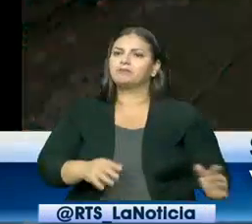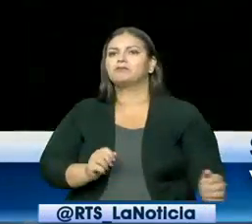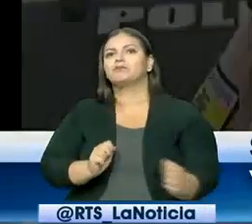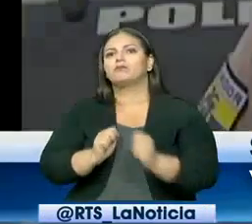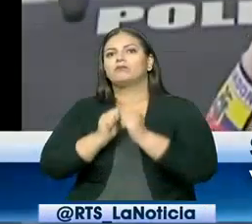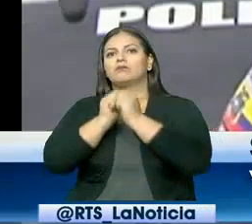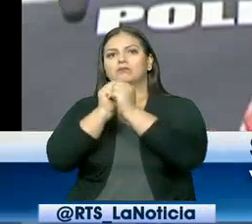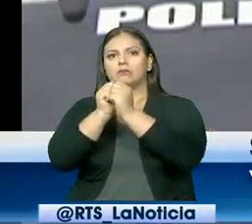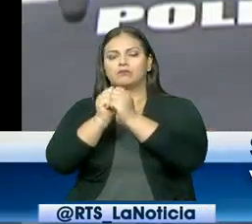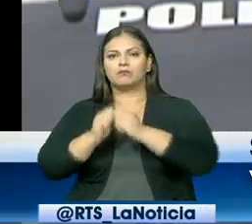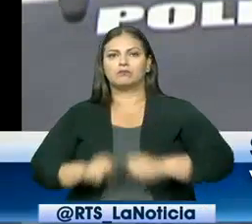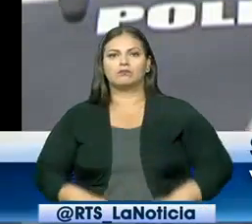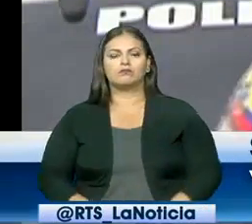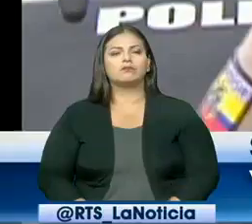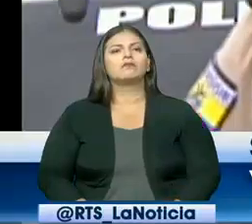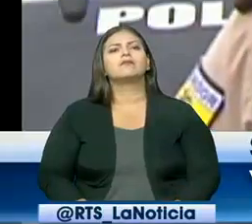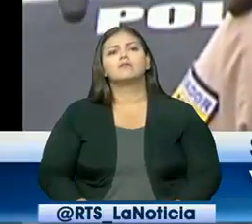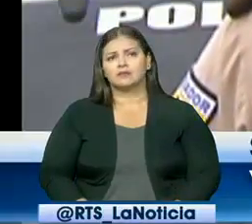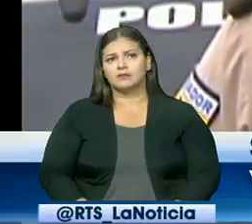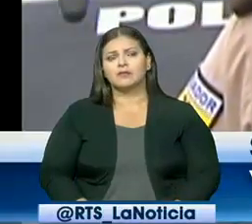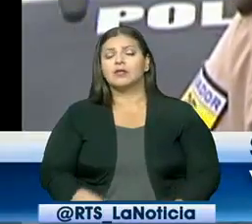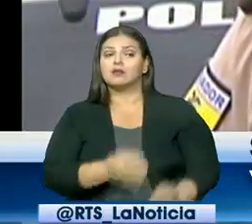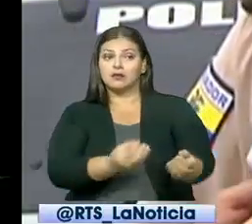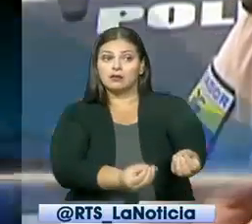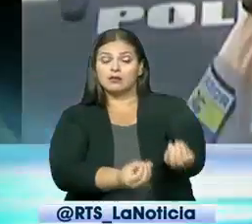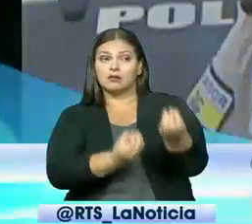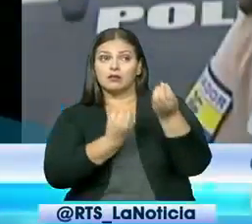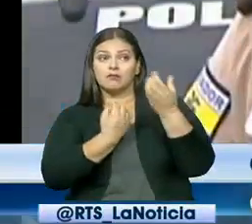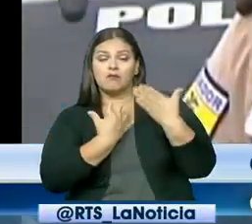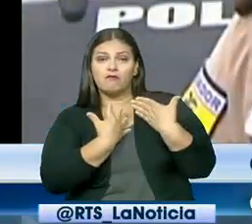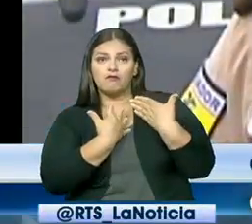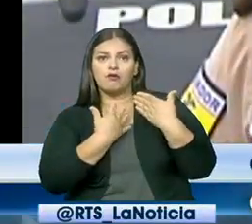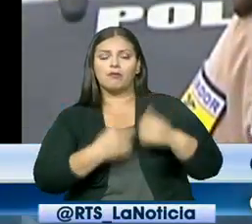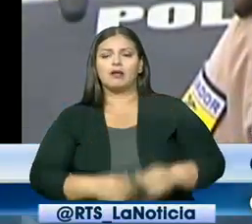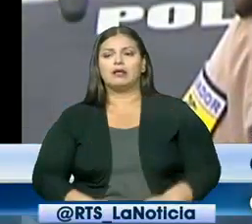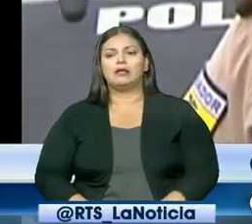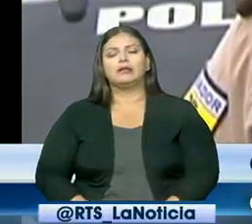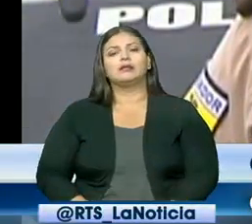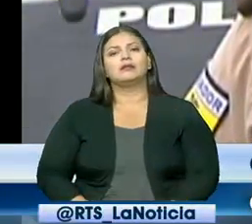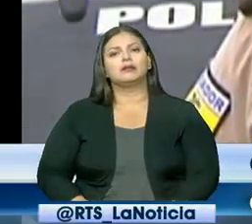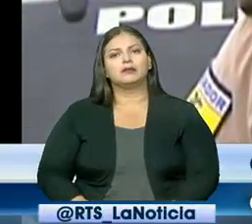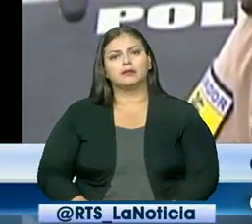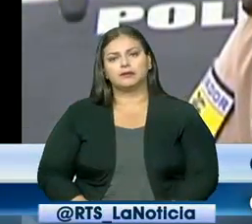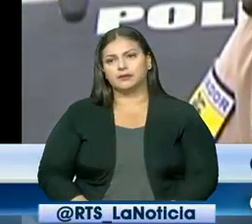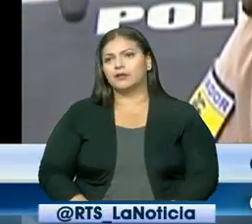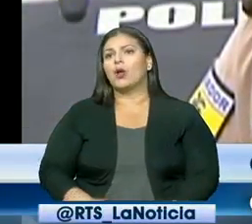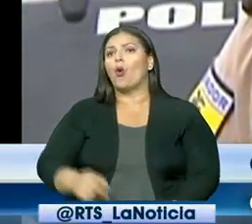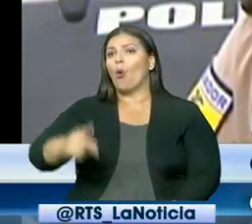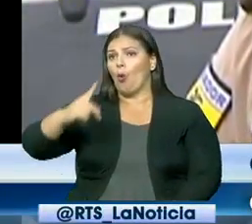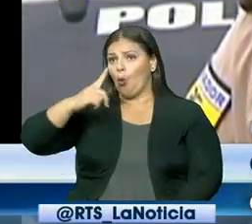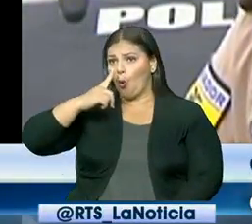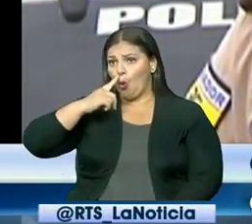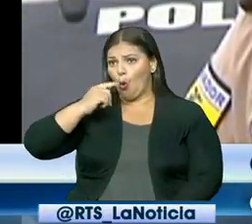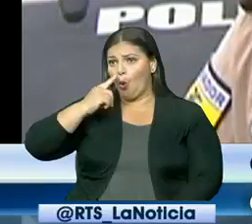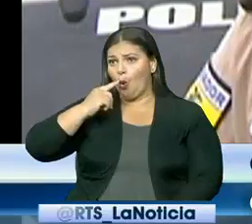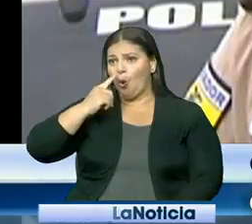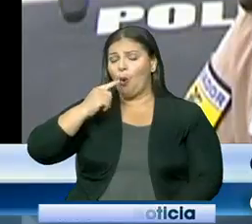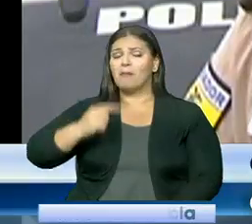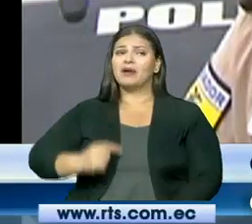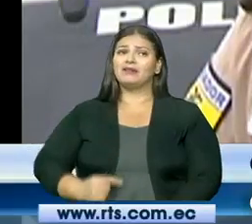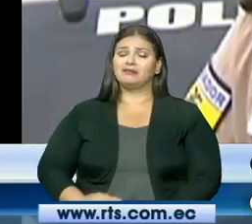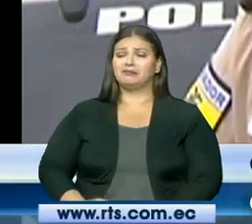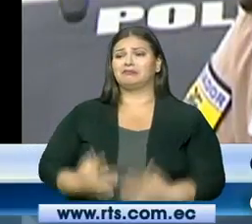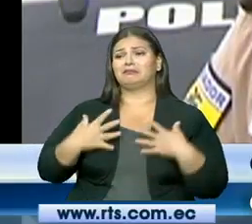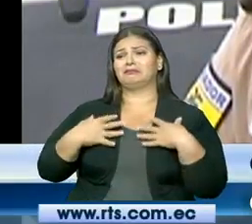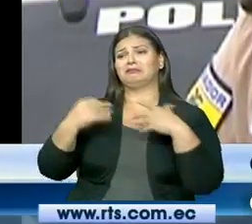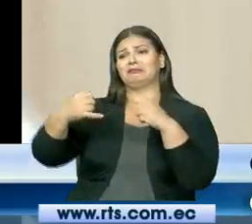vivienda. Ella contó de que... El fruto de una violación era lo que a